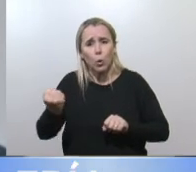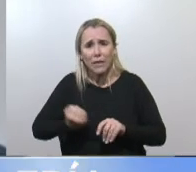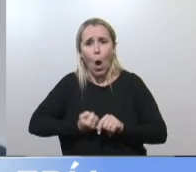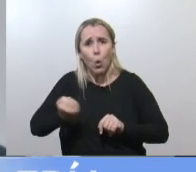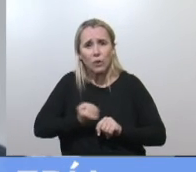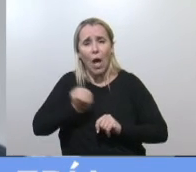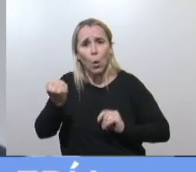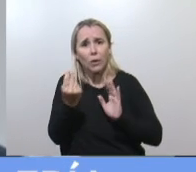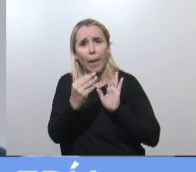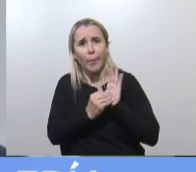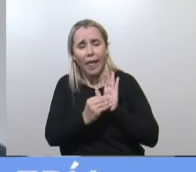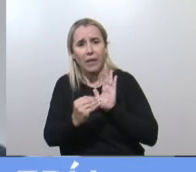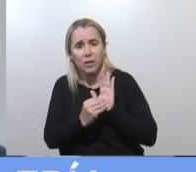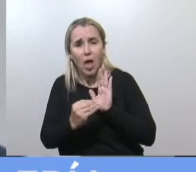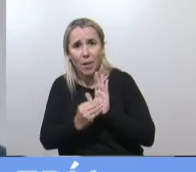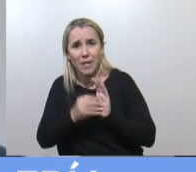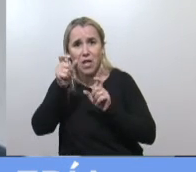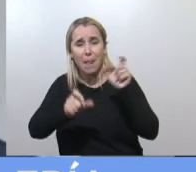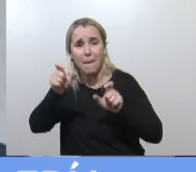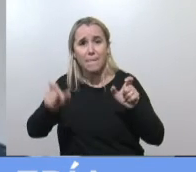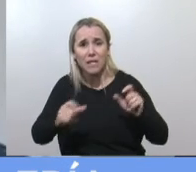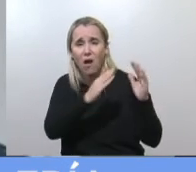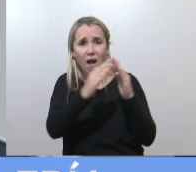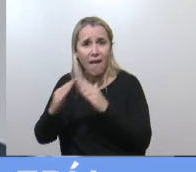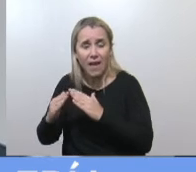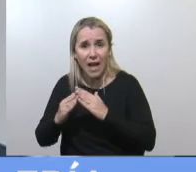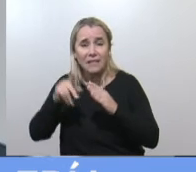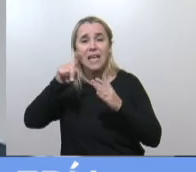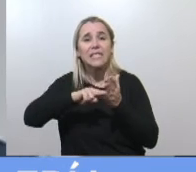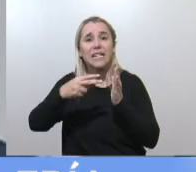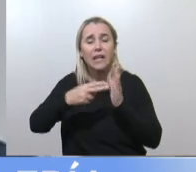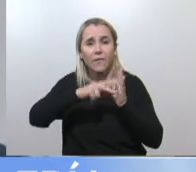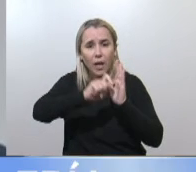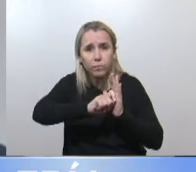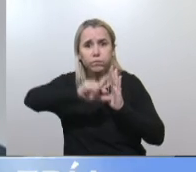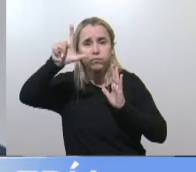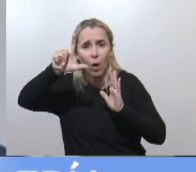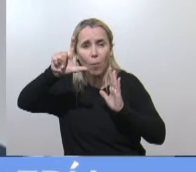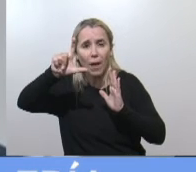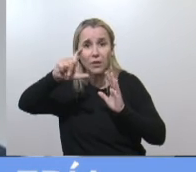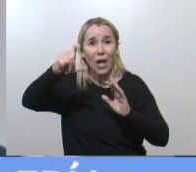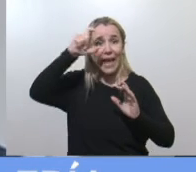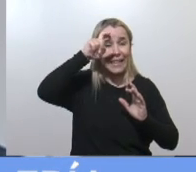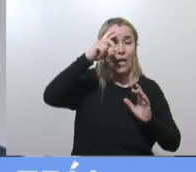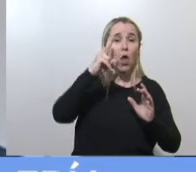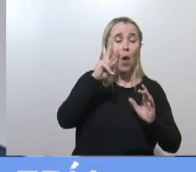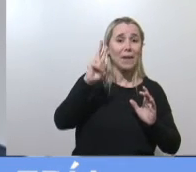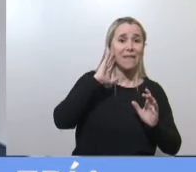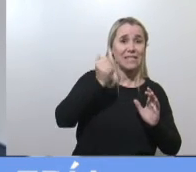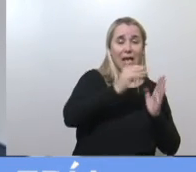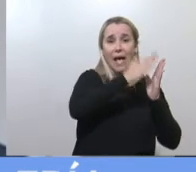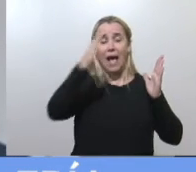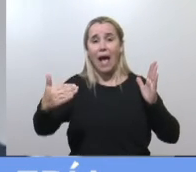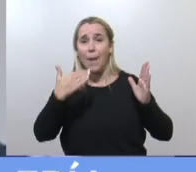tarifarios a los usuarios residenciales le ha significado un incremento acumulado entre enero de 2016 y abril